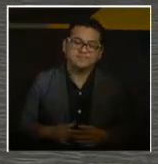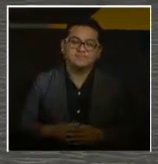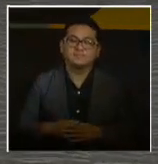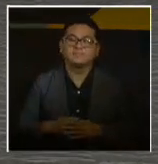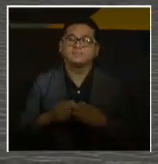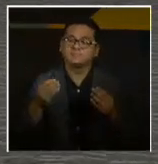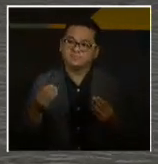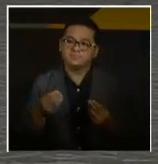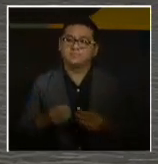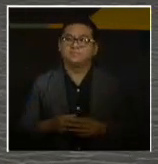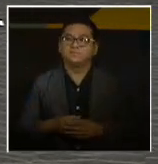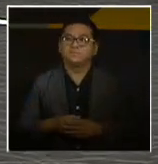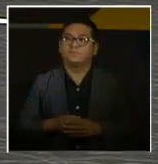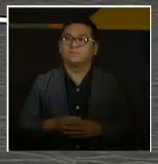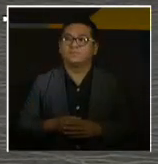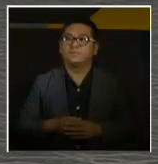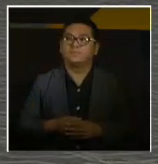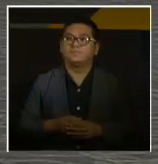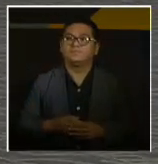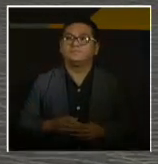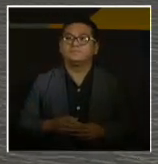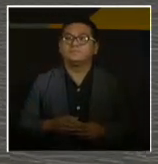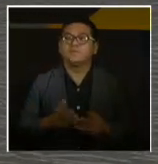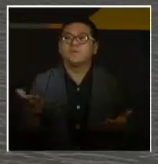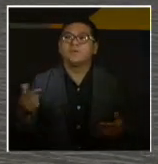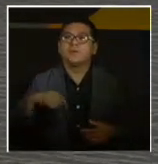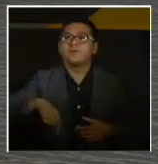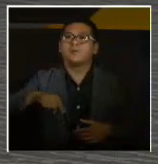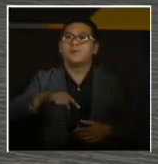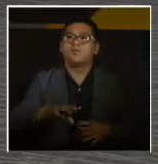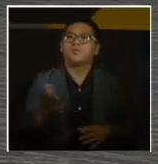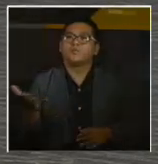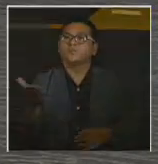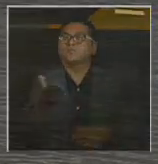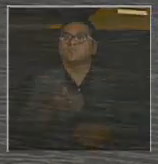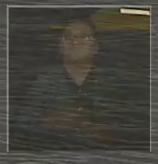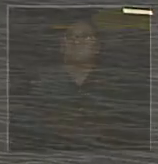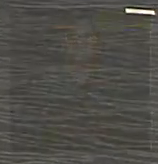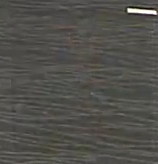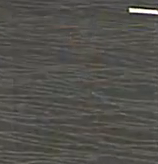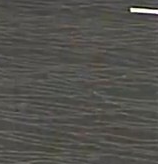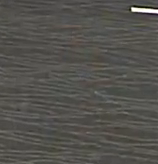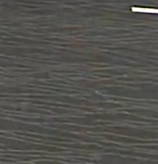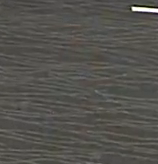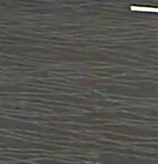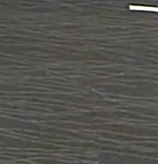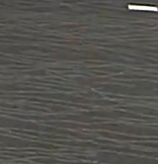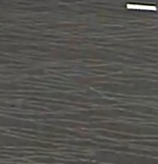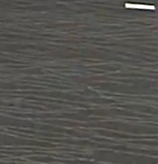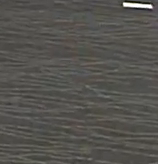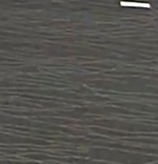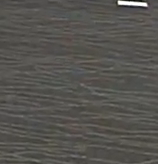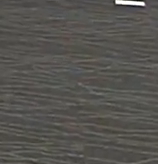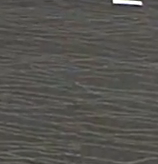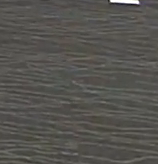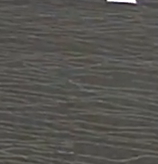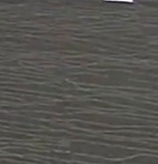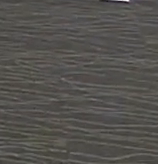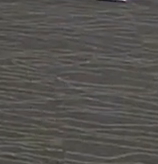aprecio mucho, candidato. Marisa. Cerramos esta ronda con usted, candidato Mauricio Sahui. Adelante.